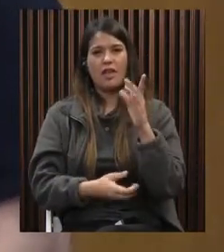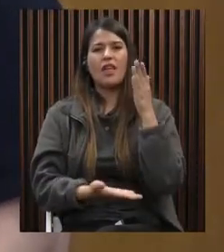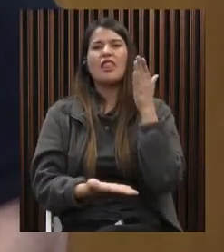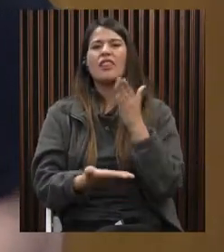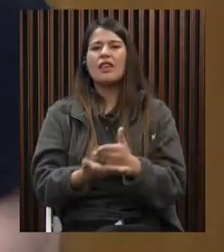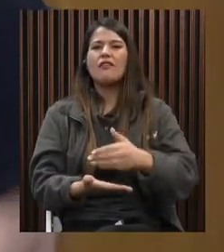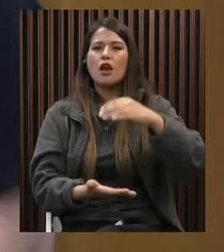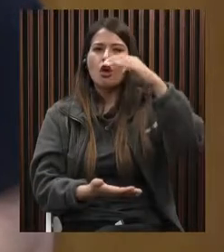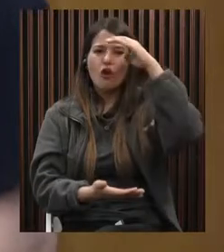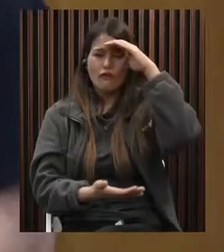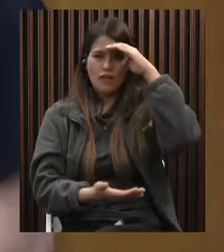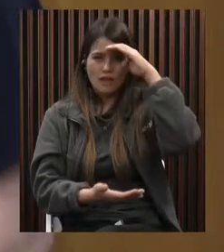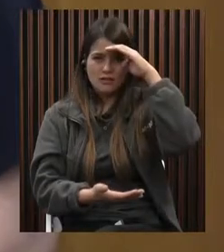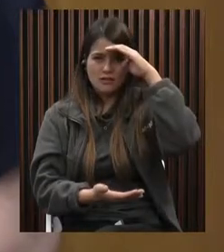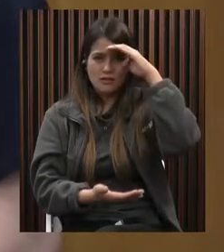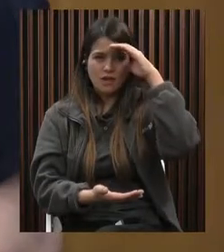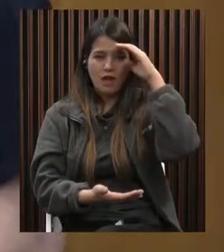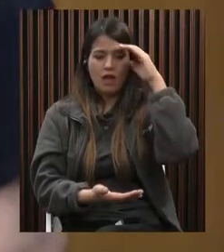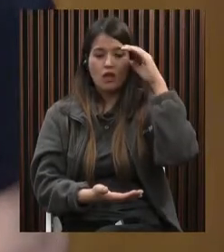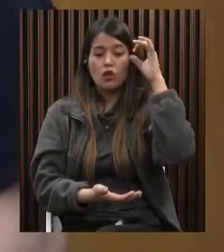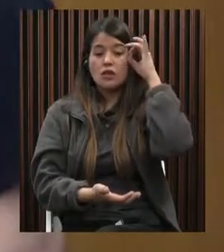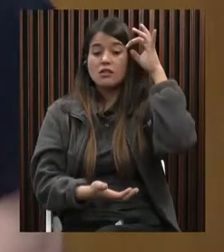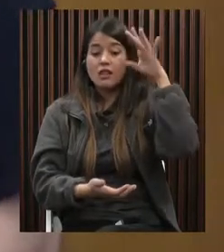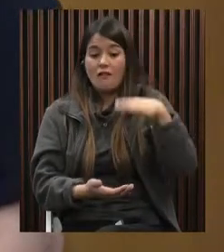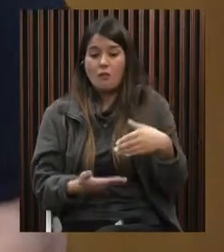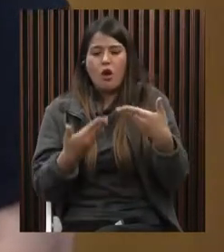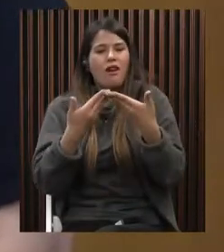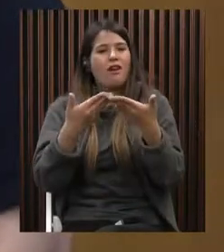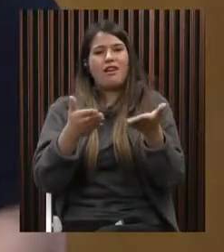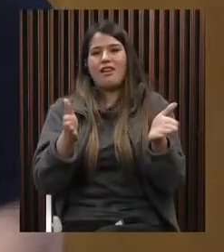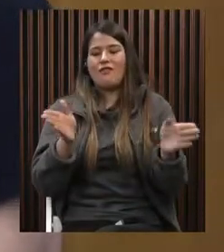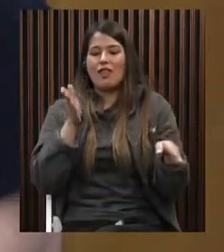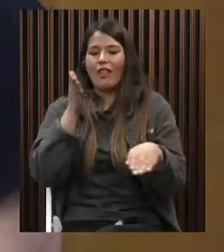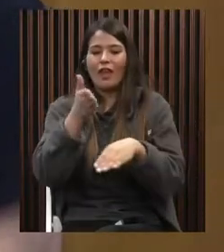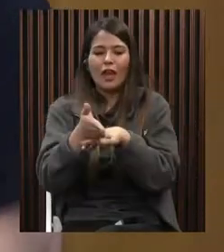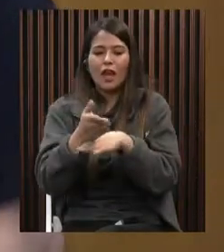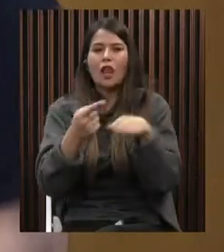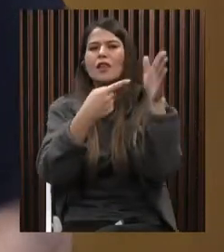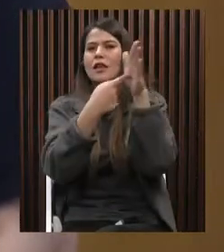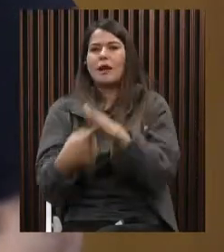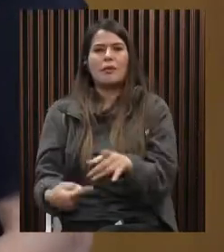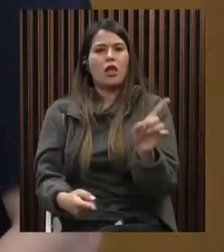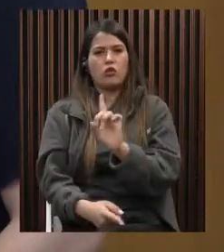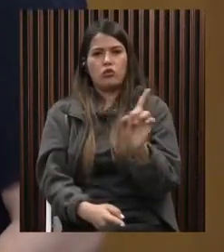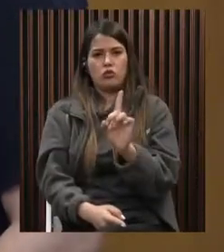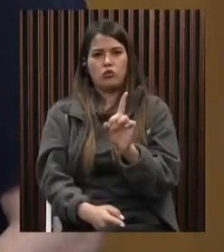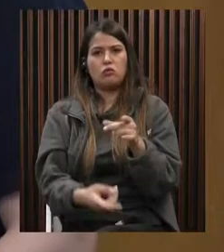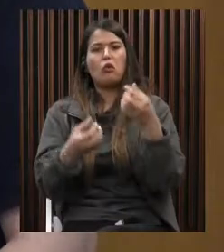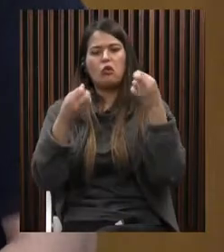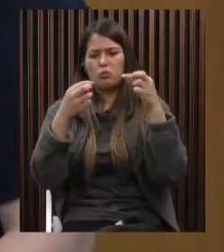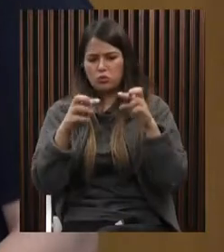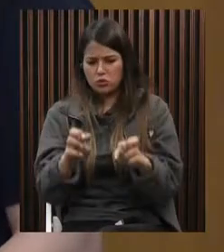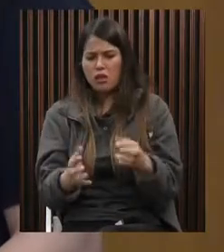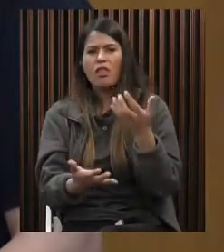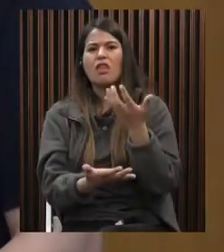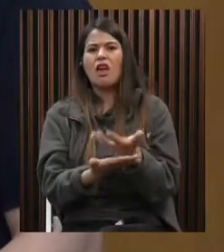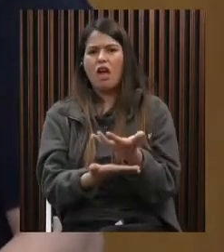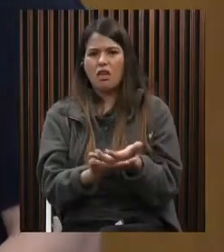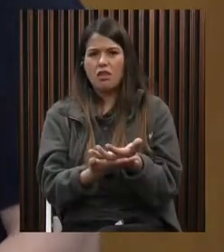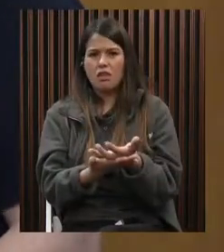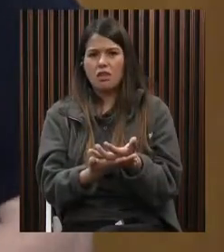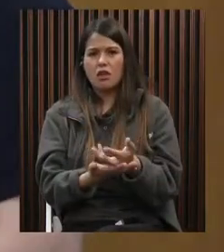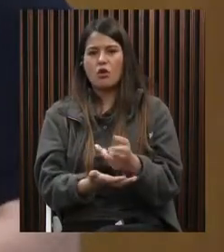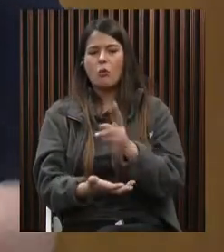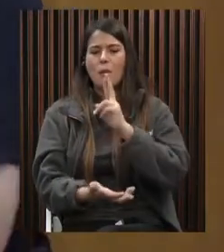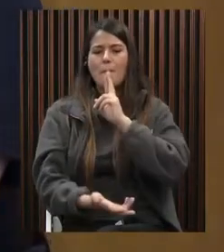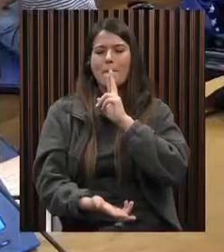esa confianza, donde sabemos que este es espacio libre para ir, donde no vas a ser discriminado, donde se te va a dar la oportunidad. Y cuando hablamos de los mensajes